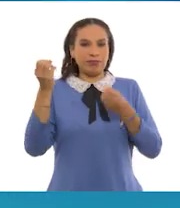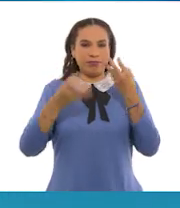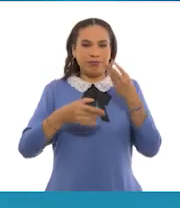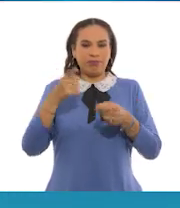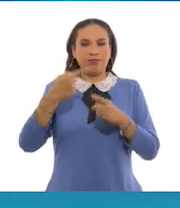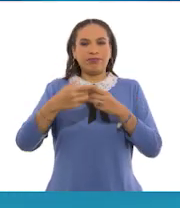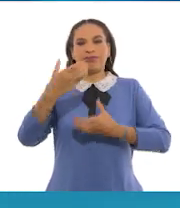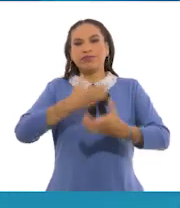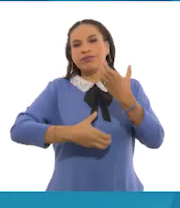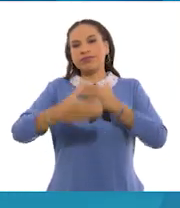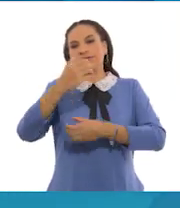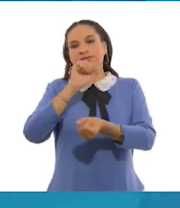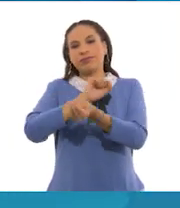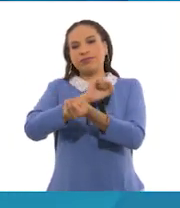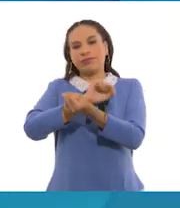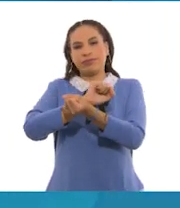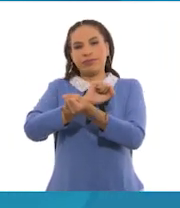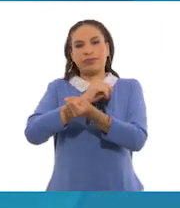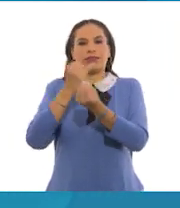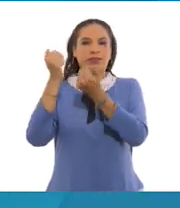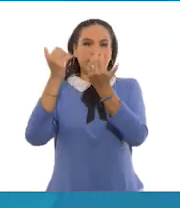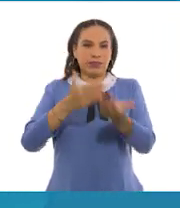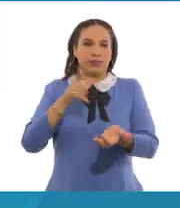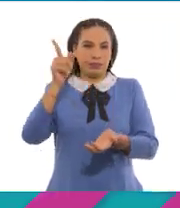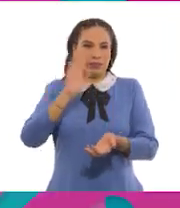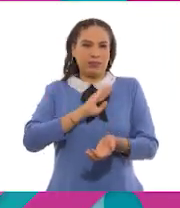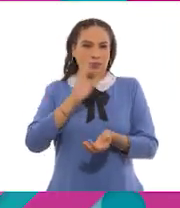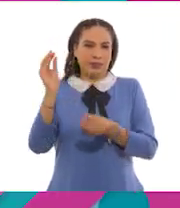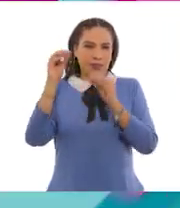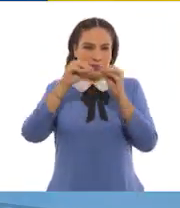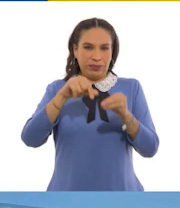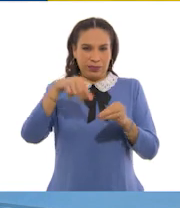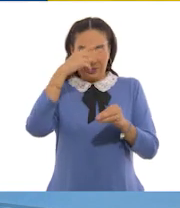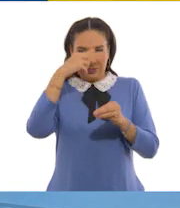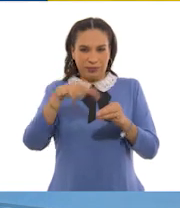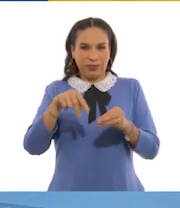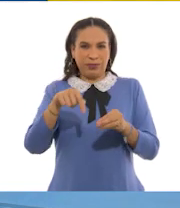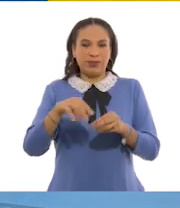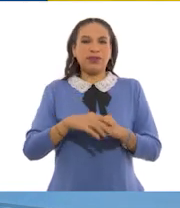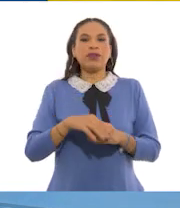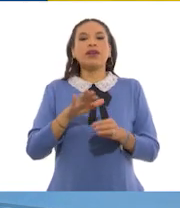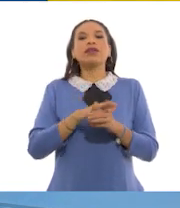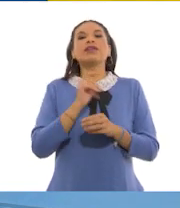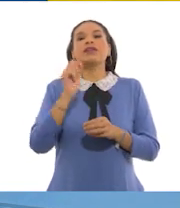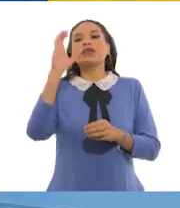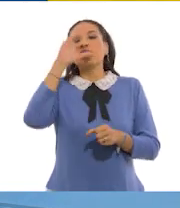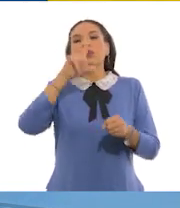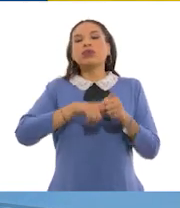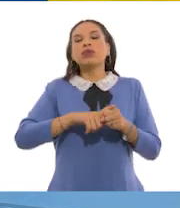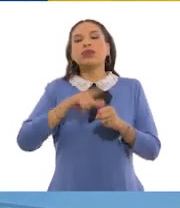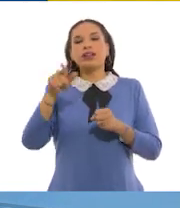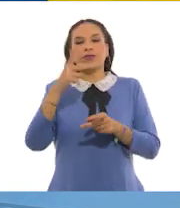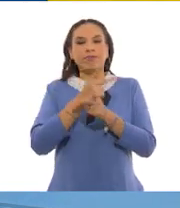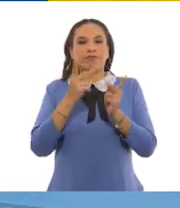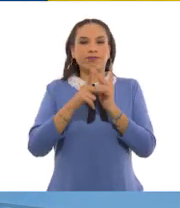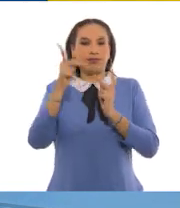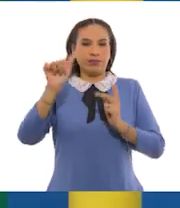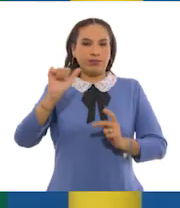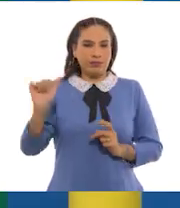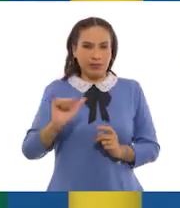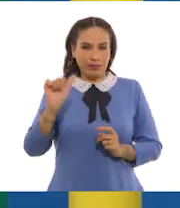los comerciantes y esclavos que llegaron a la Nueva España desde el lejano oriente, es decir, la cultura y productos